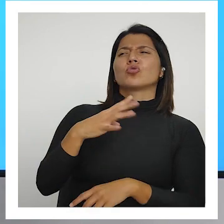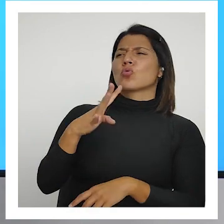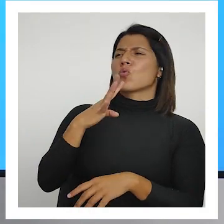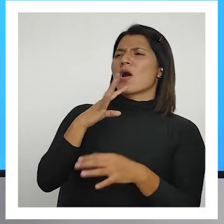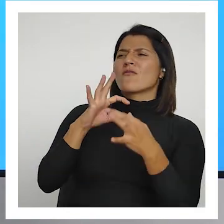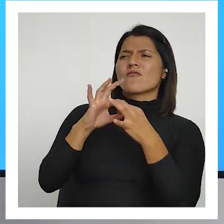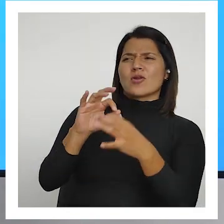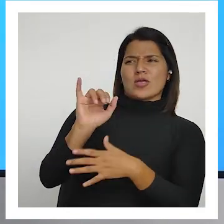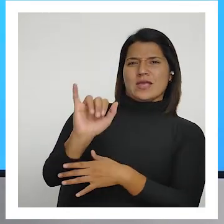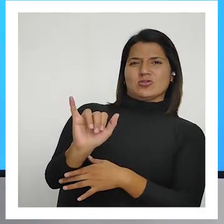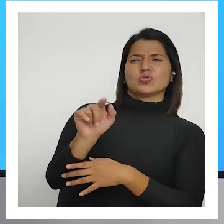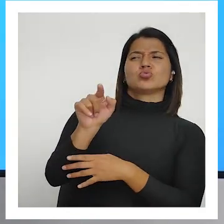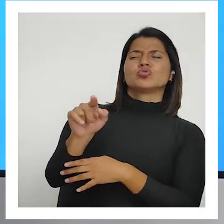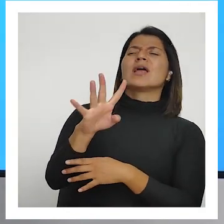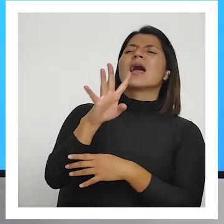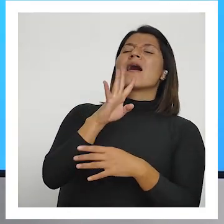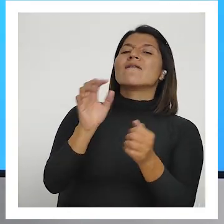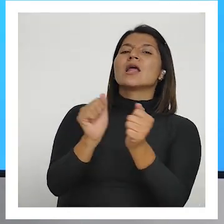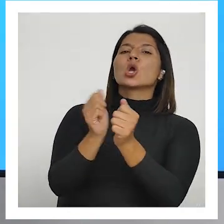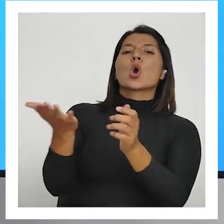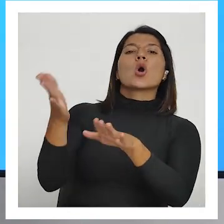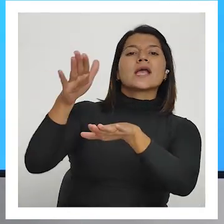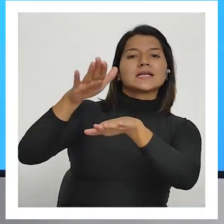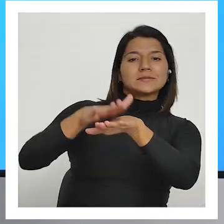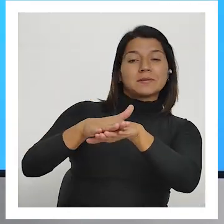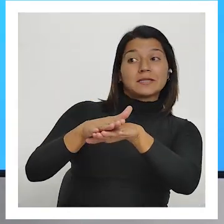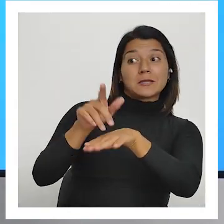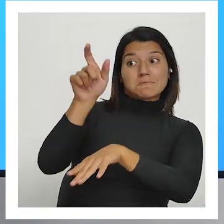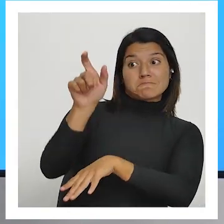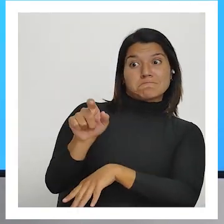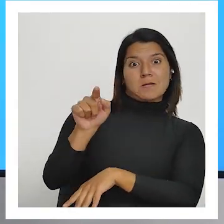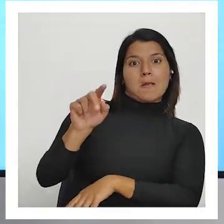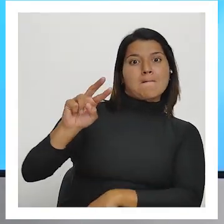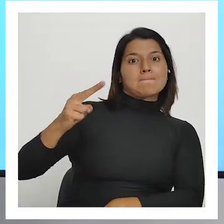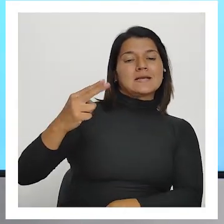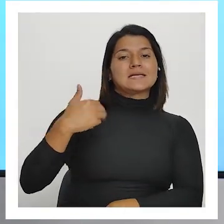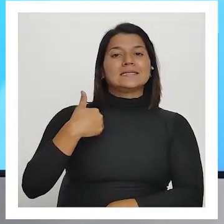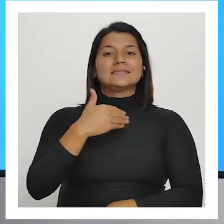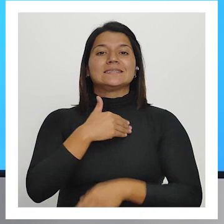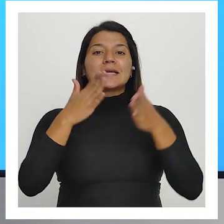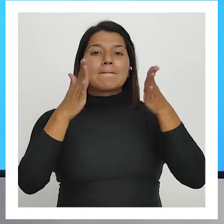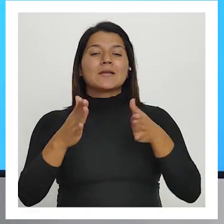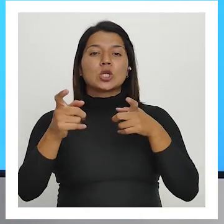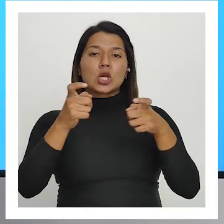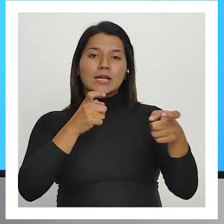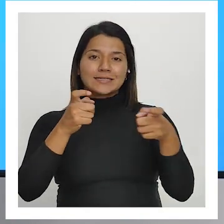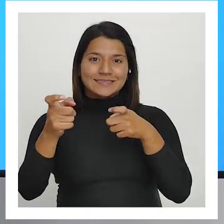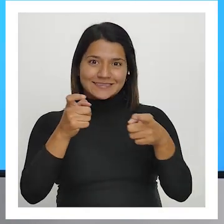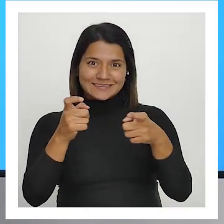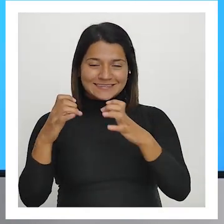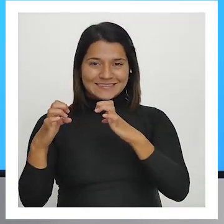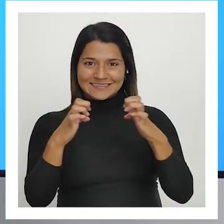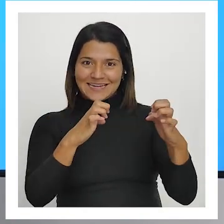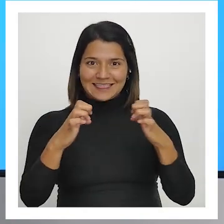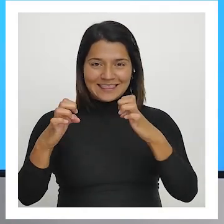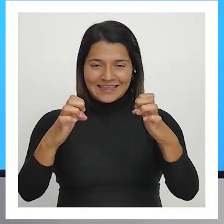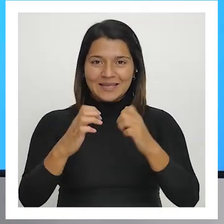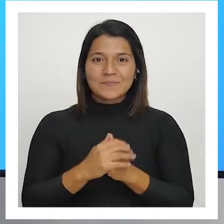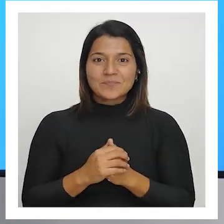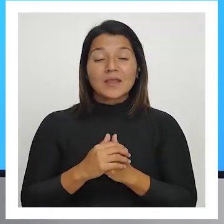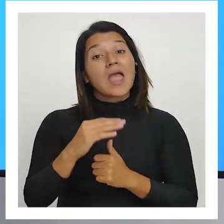de eso. Háblese con la experta, la viceministra administrativa y de gestión